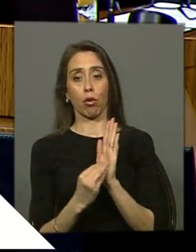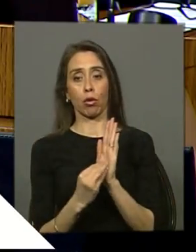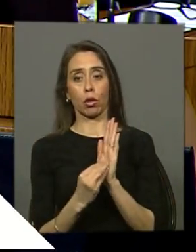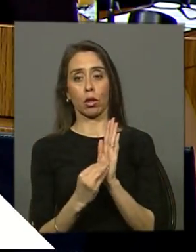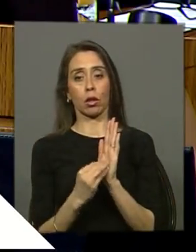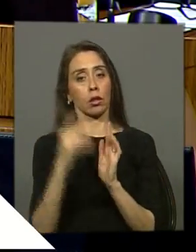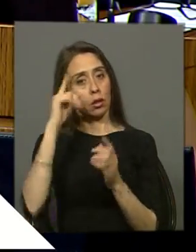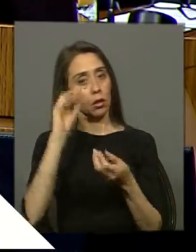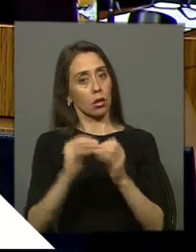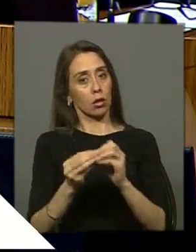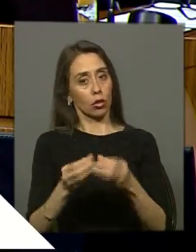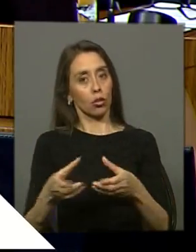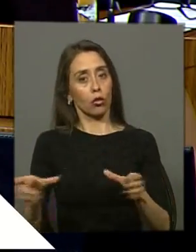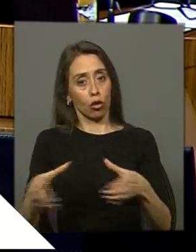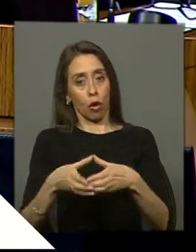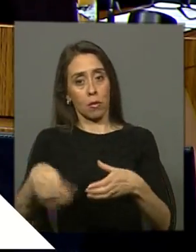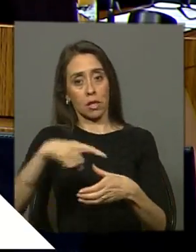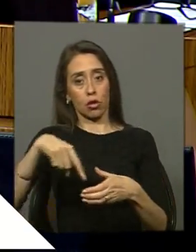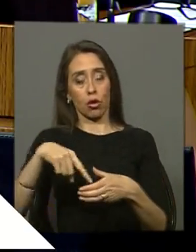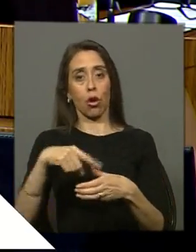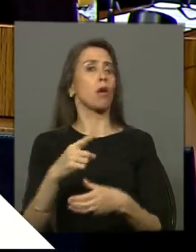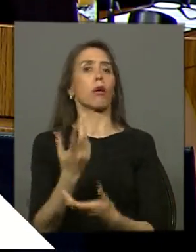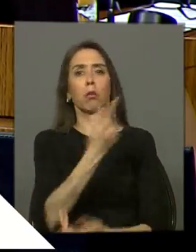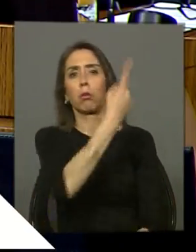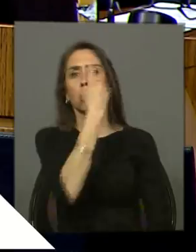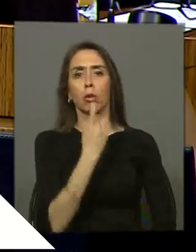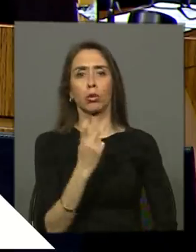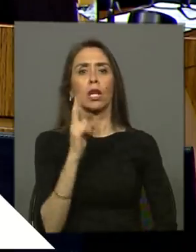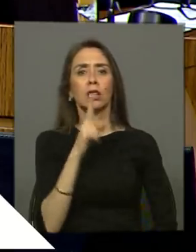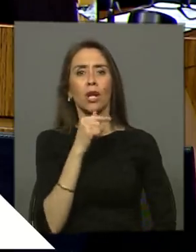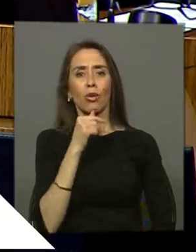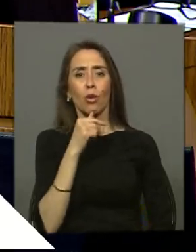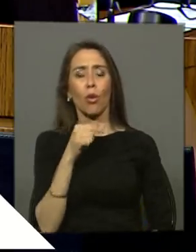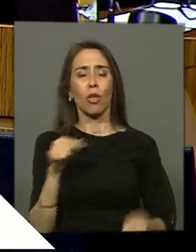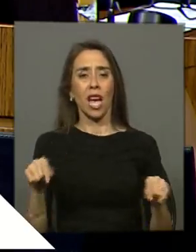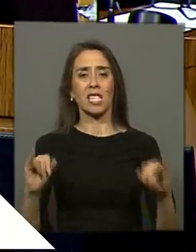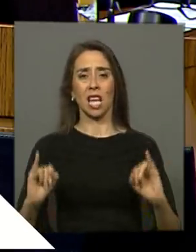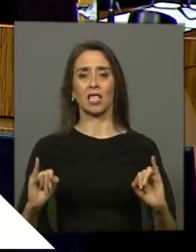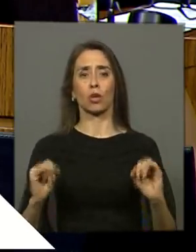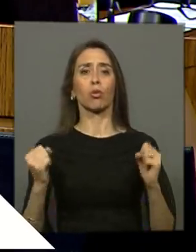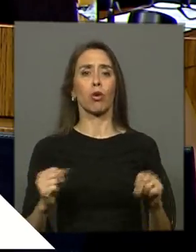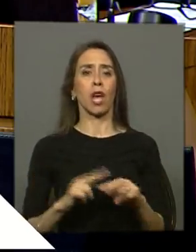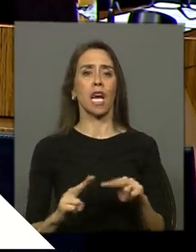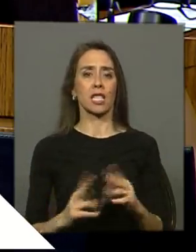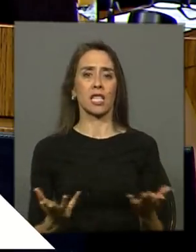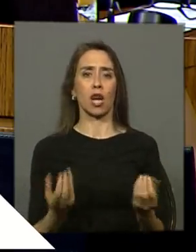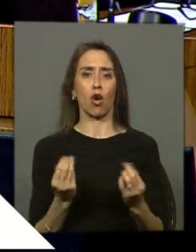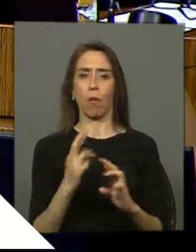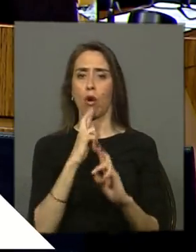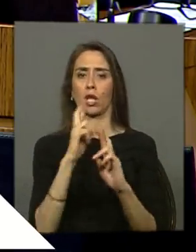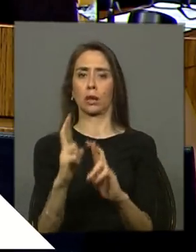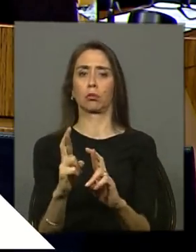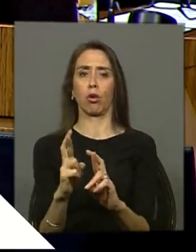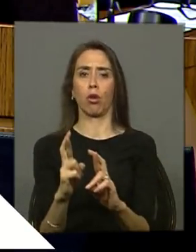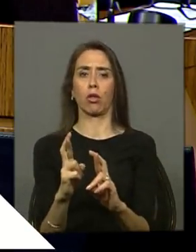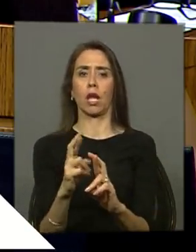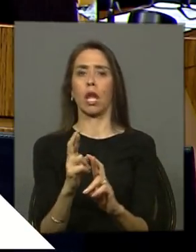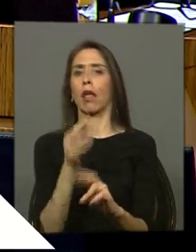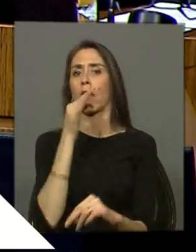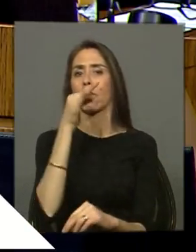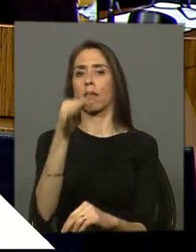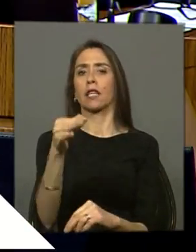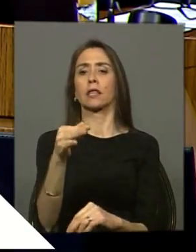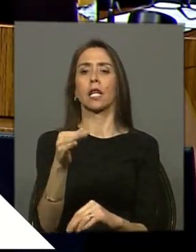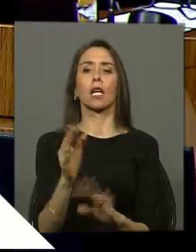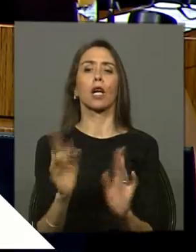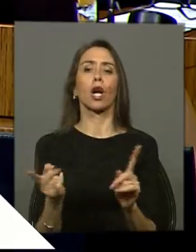conclusión y nuestra pregunta es que sin duda alguna pudieron haber hecho más que contestar una consulta señalando que no era